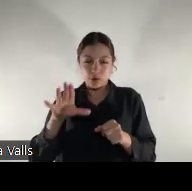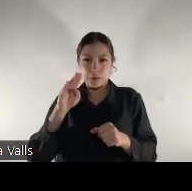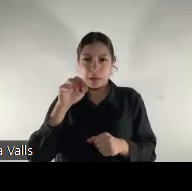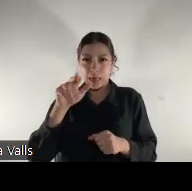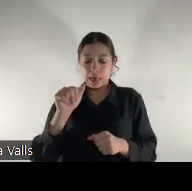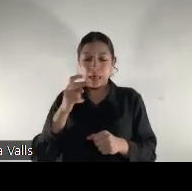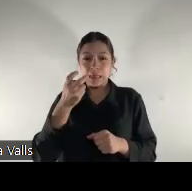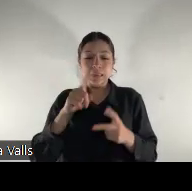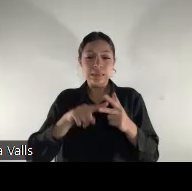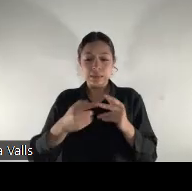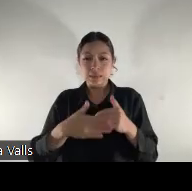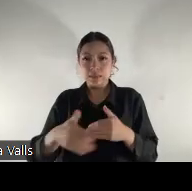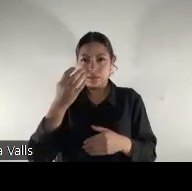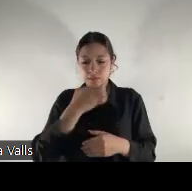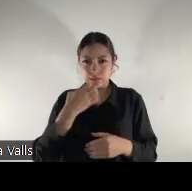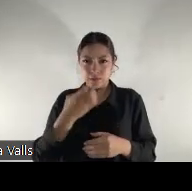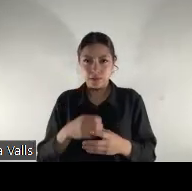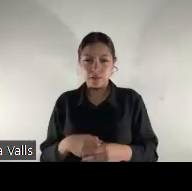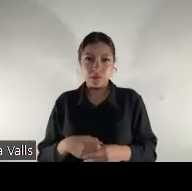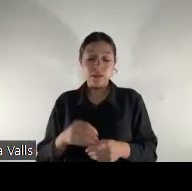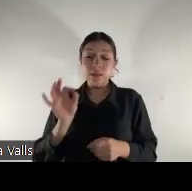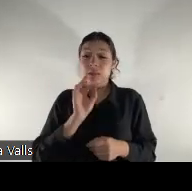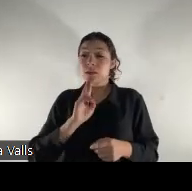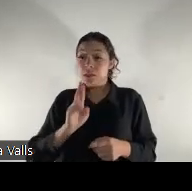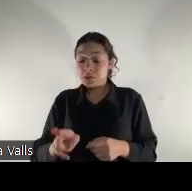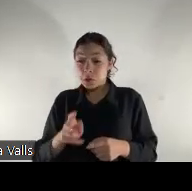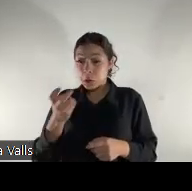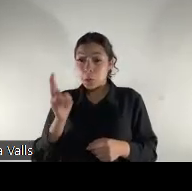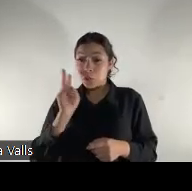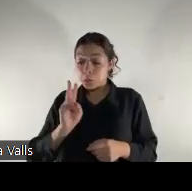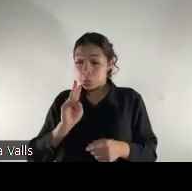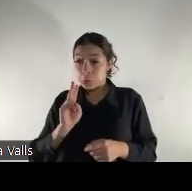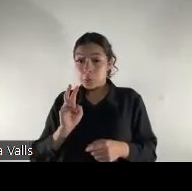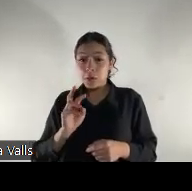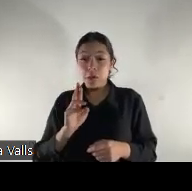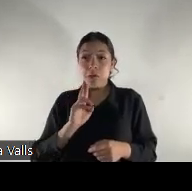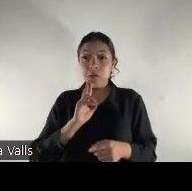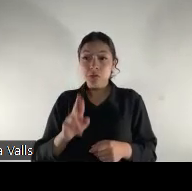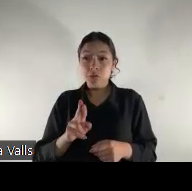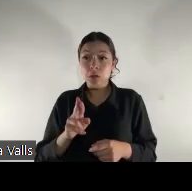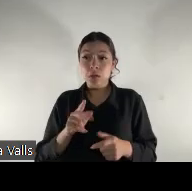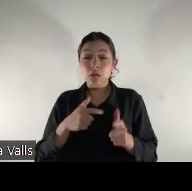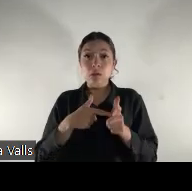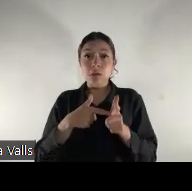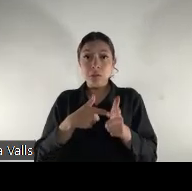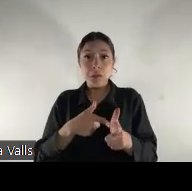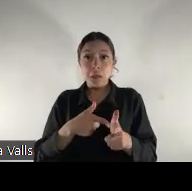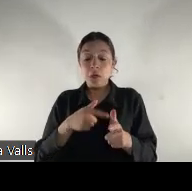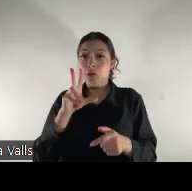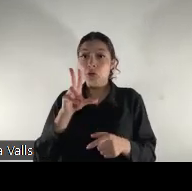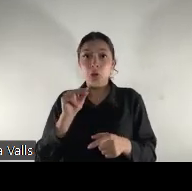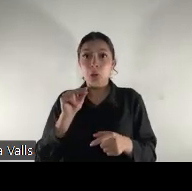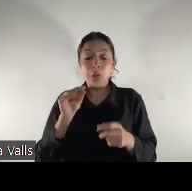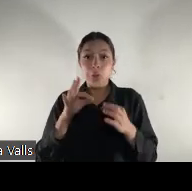su evaluación. Si los resultados en esa serie de pruebas resultan ser no